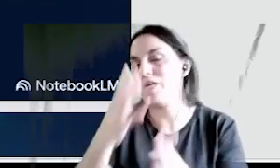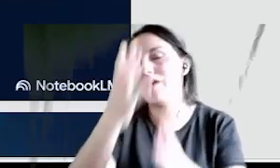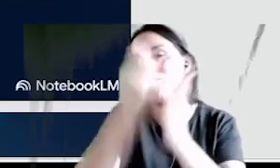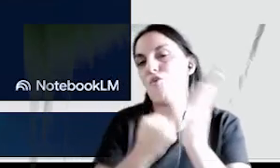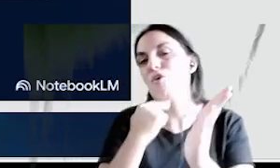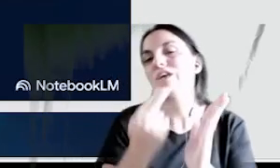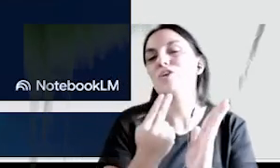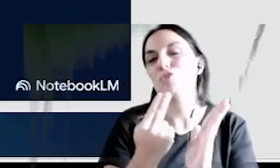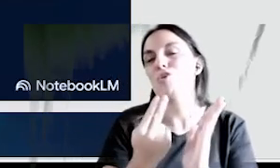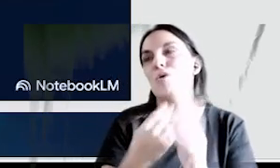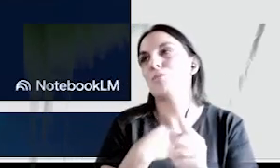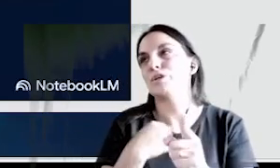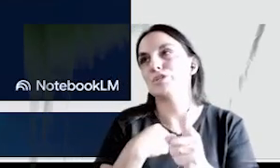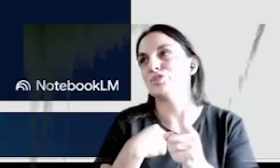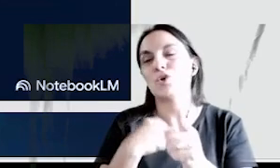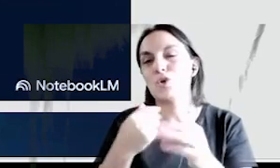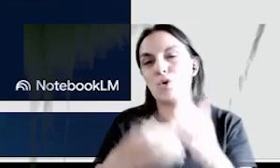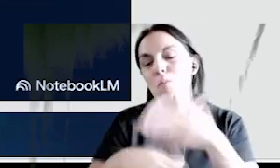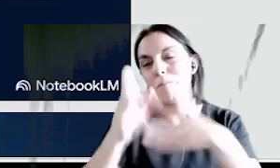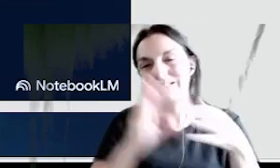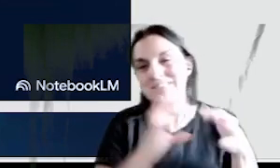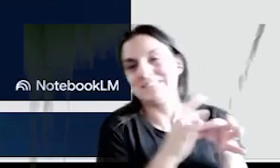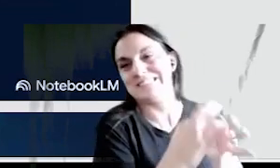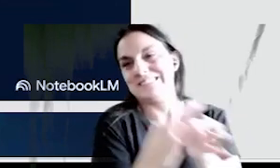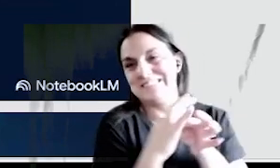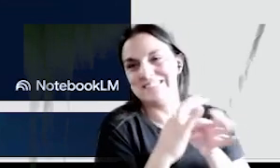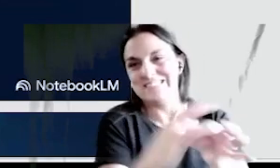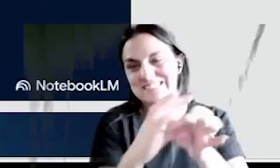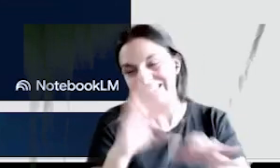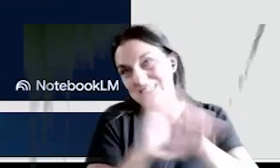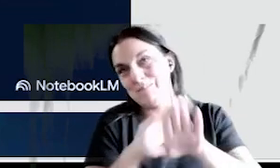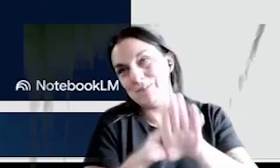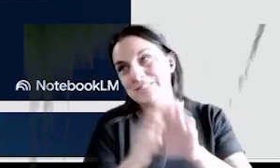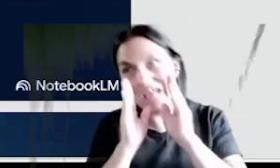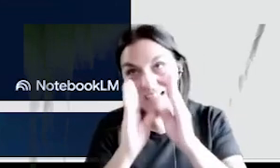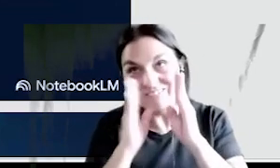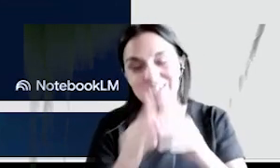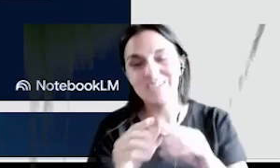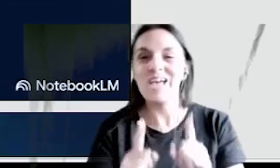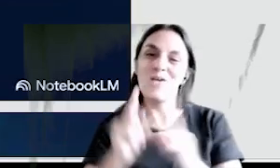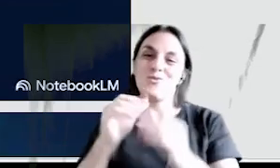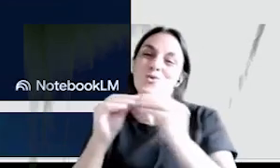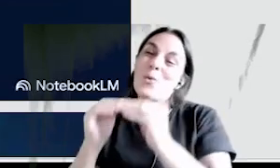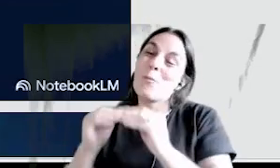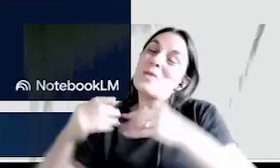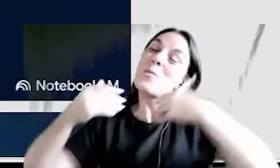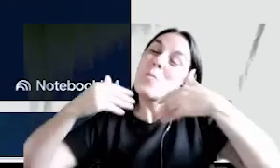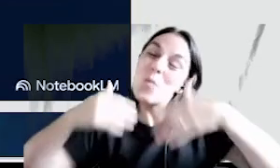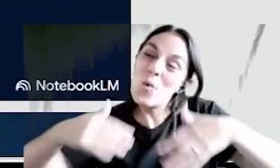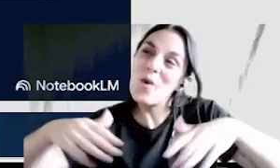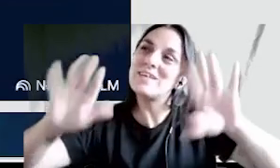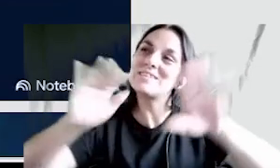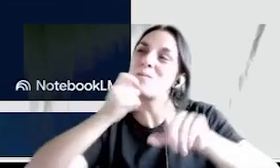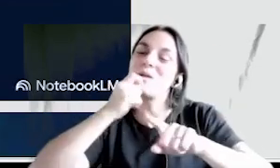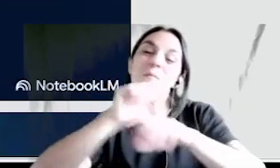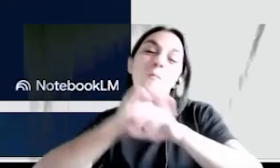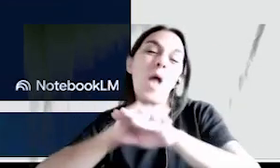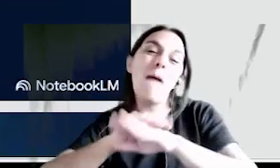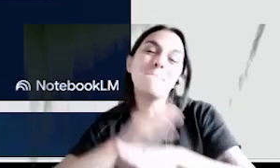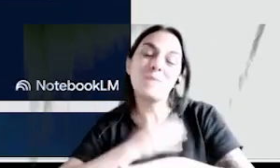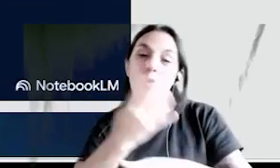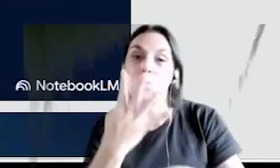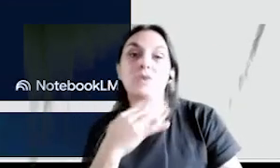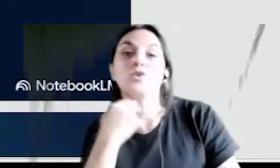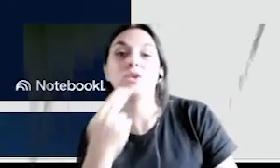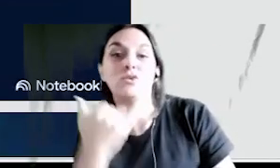soy la progenitora más afín, pero eh, algunos compañeros que tal vez tenemos unos amigos en el organismo que tienen 4